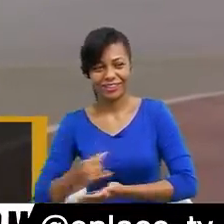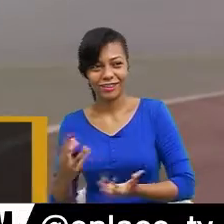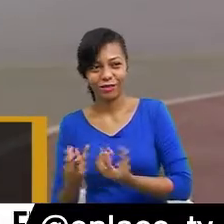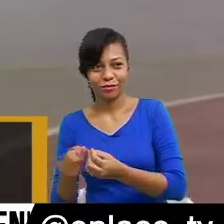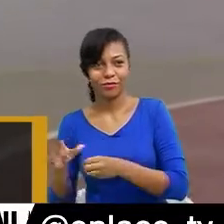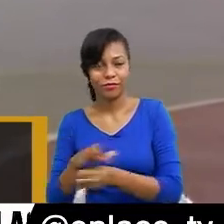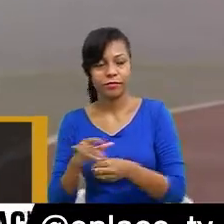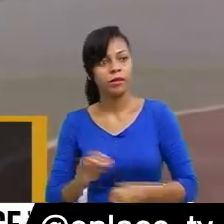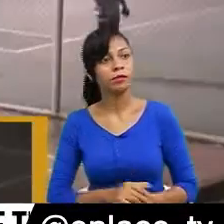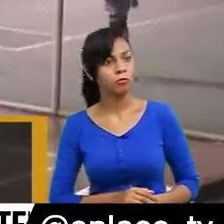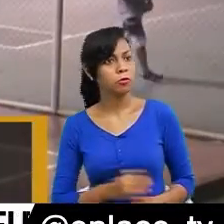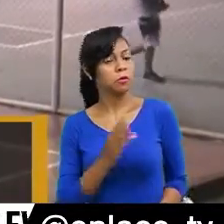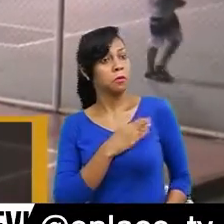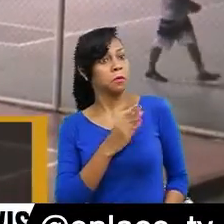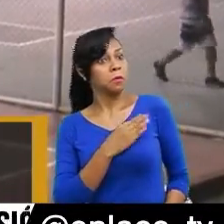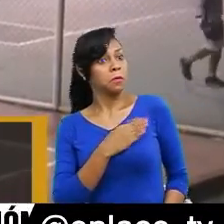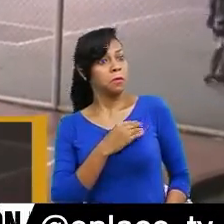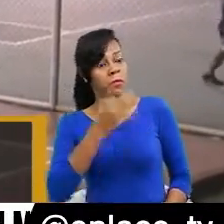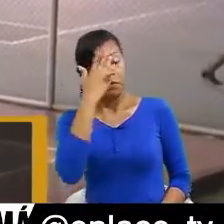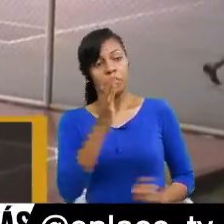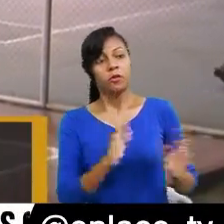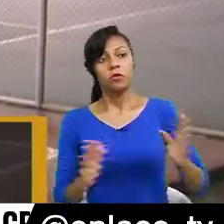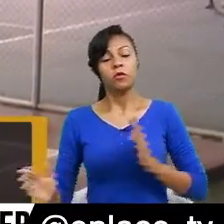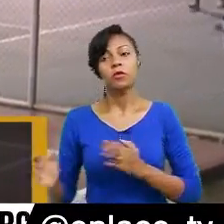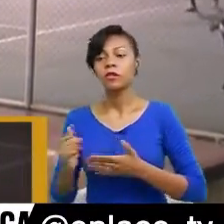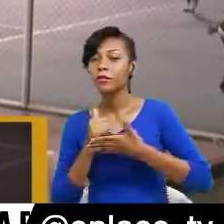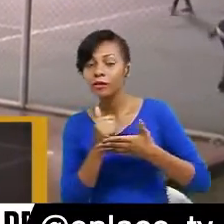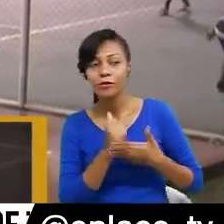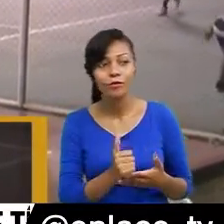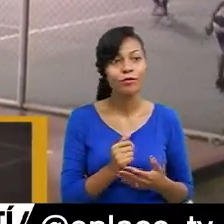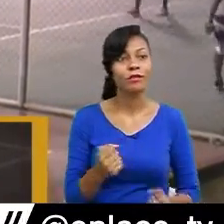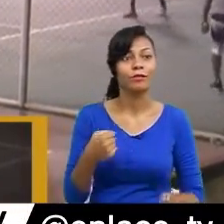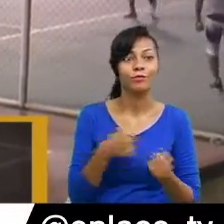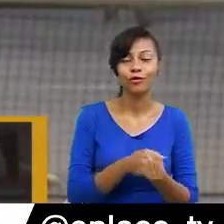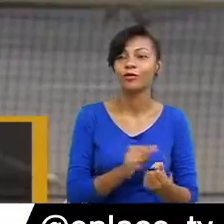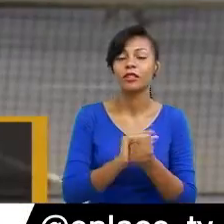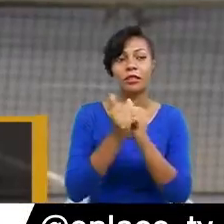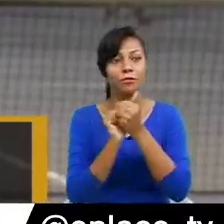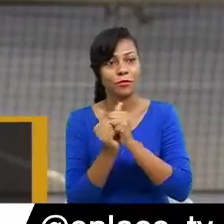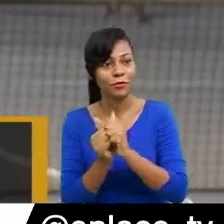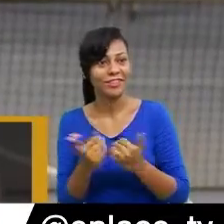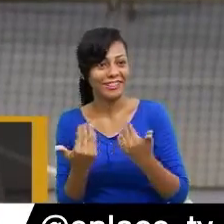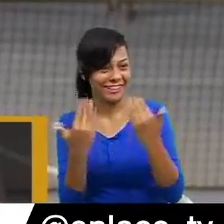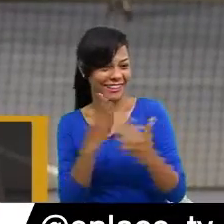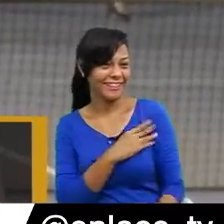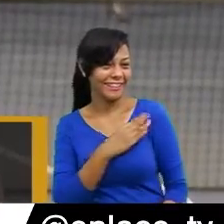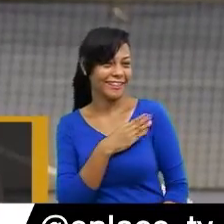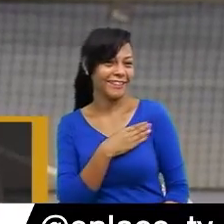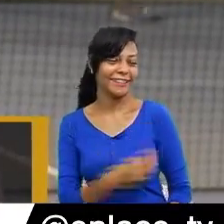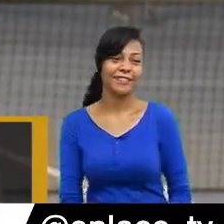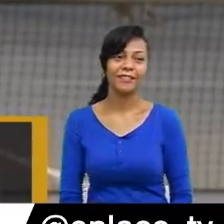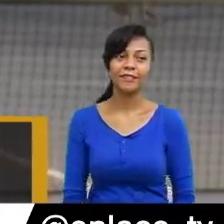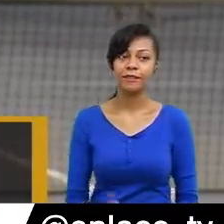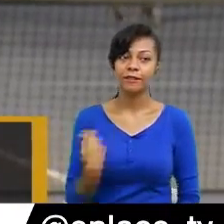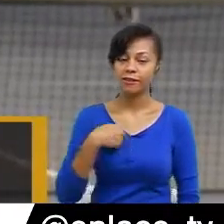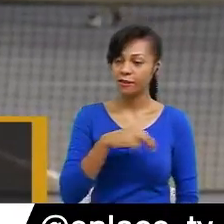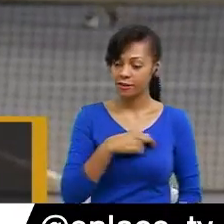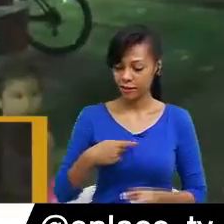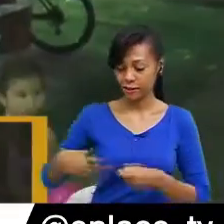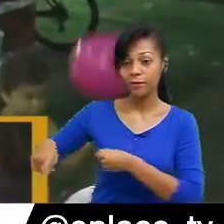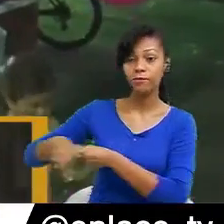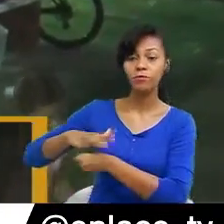contar con la oportunidad de administrar los escenarios deportivos y trabajar por el deporte local. Atrevo a decir que somos los únicos barrios que